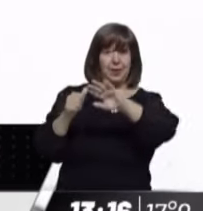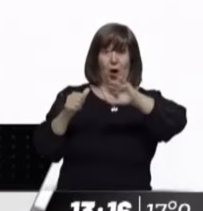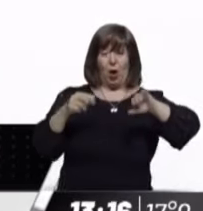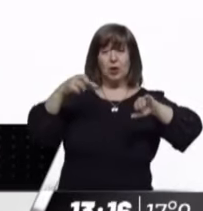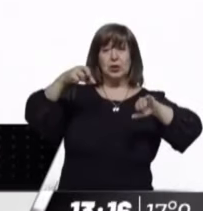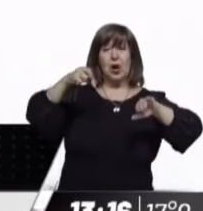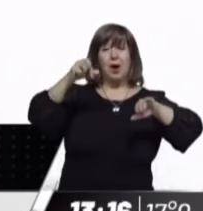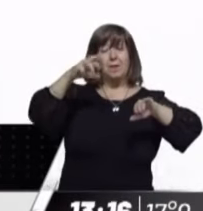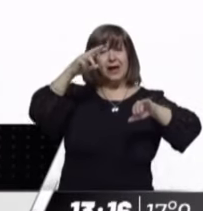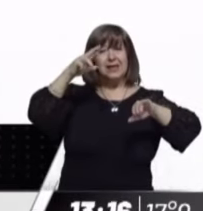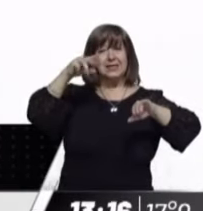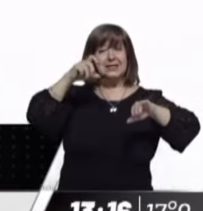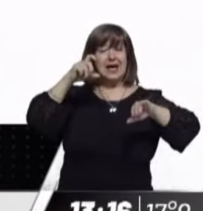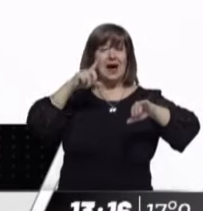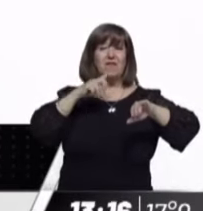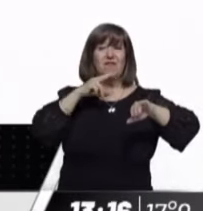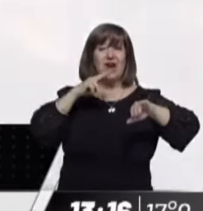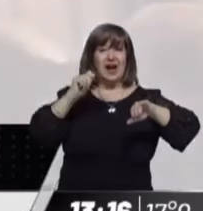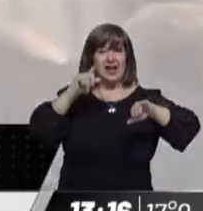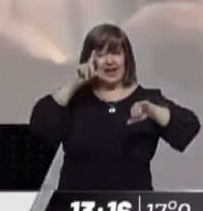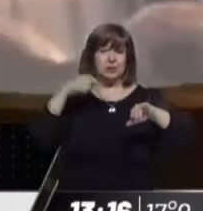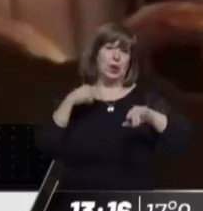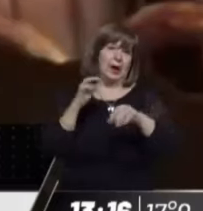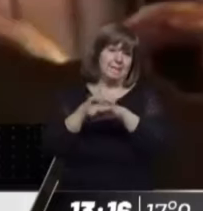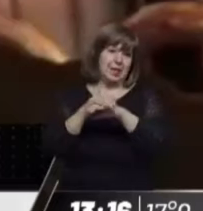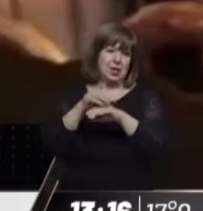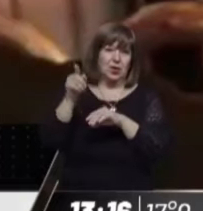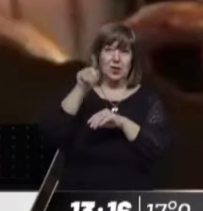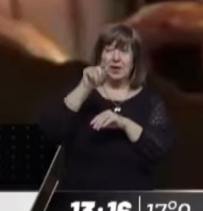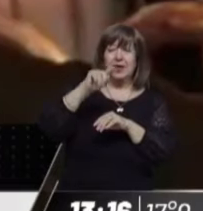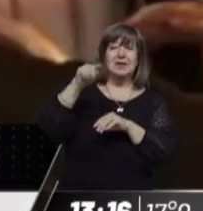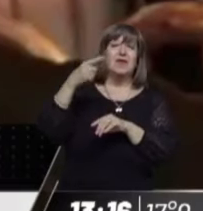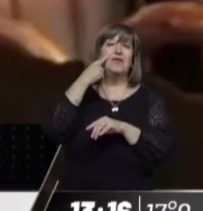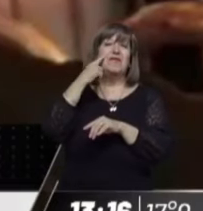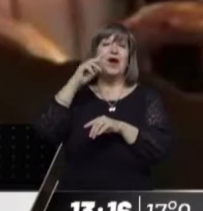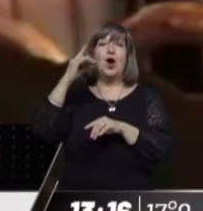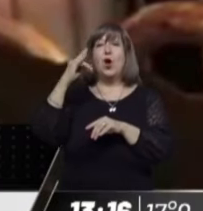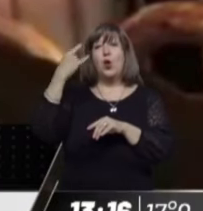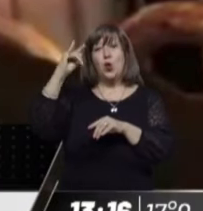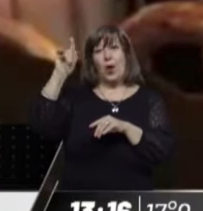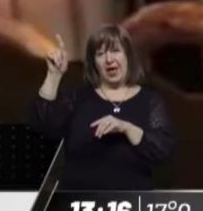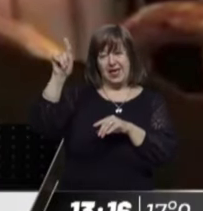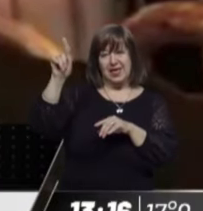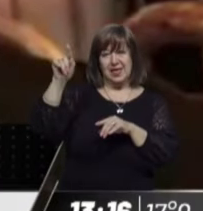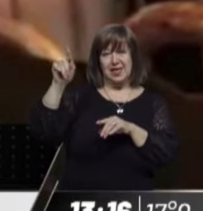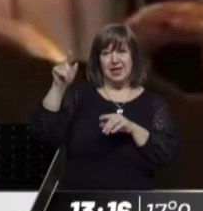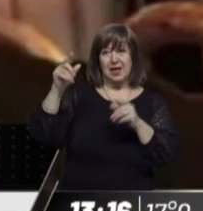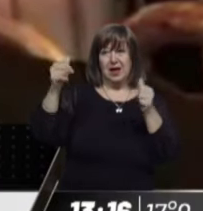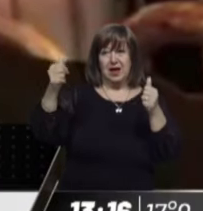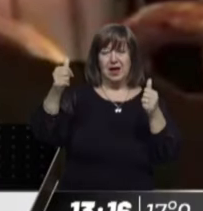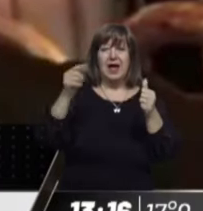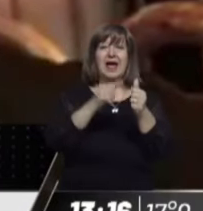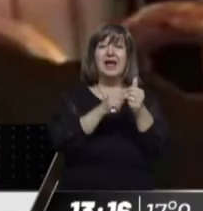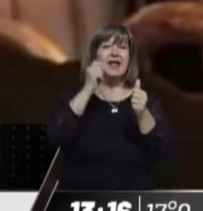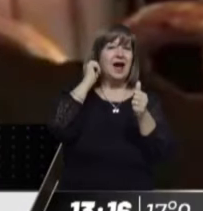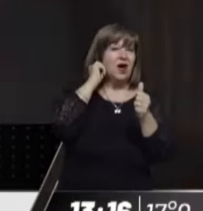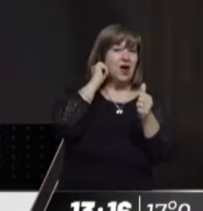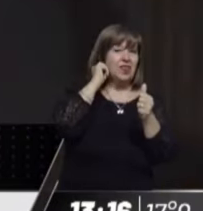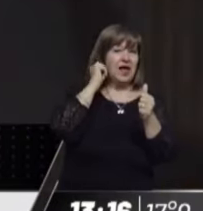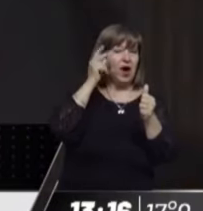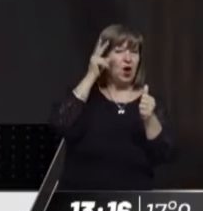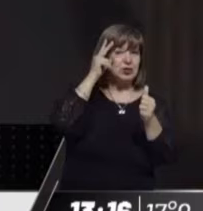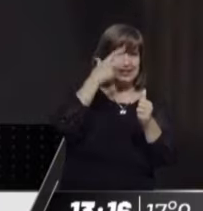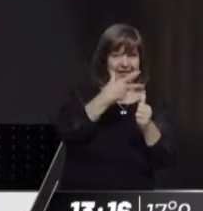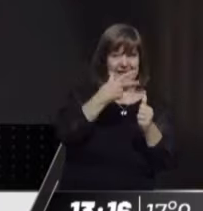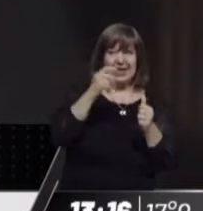está radicado en Uruguay, vive en Uruguay ya desde hace muchos años y también está grande, los dos tienen 83 años y